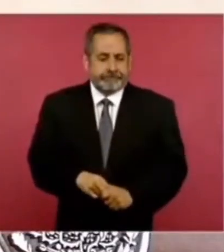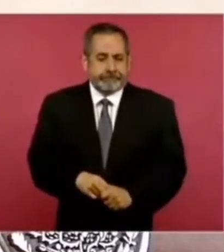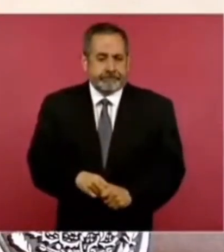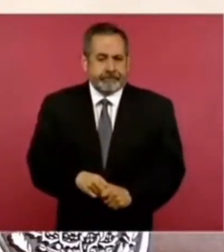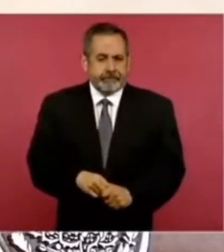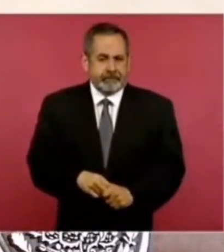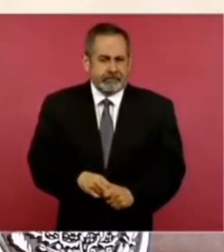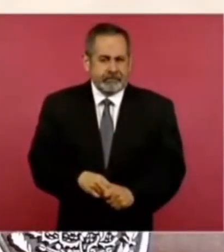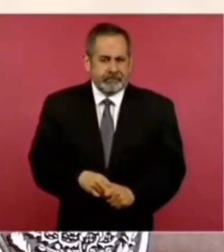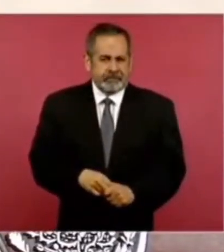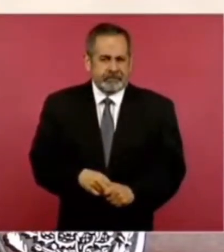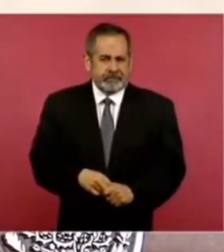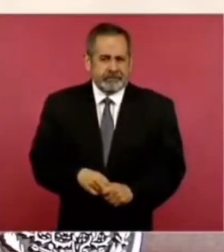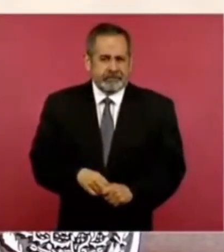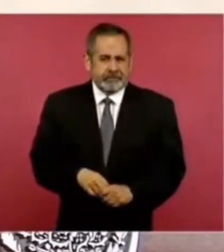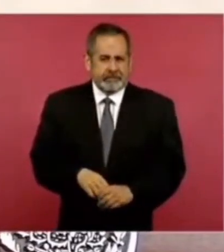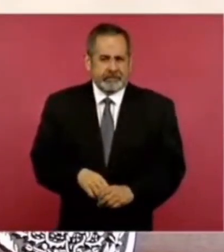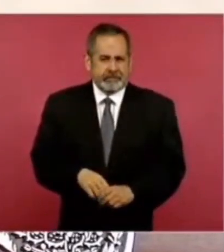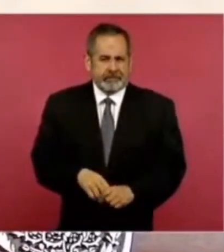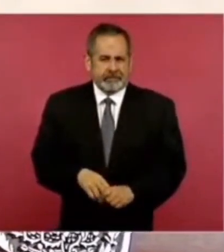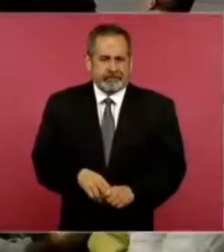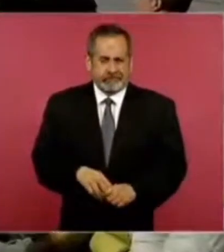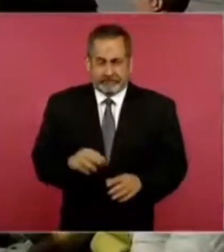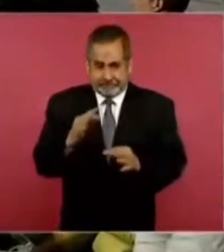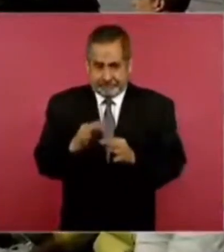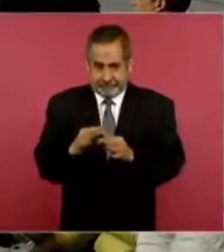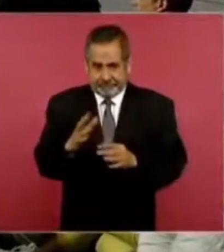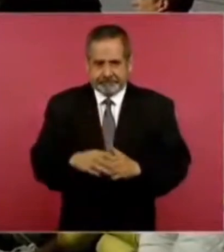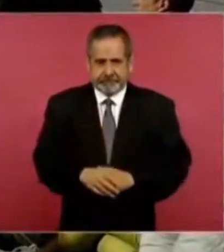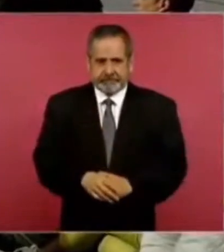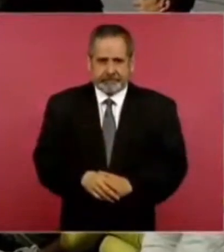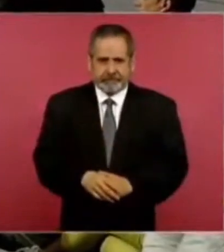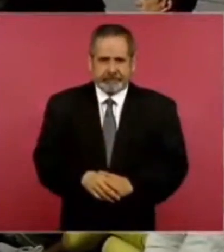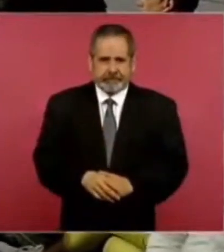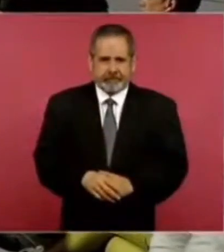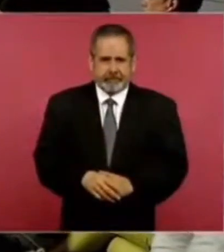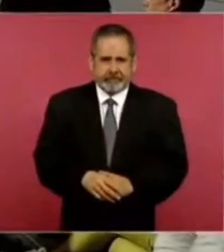pues en 30, 40, 50 años más.